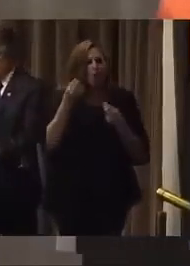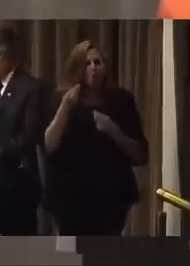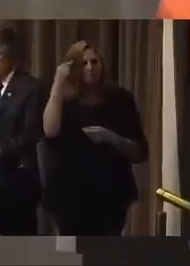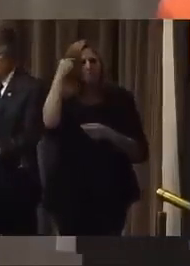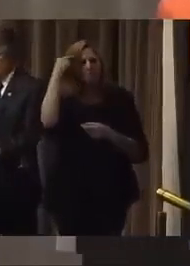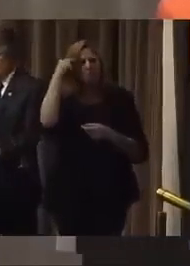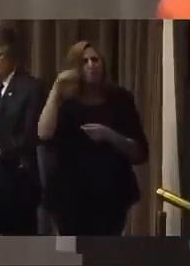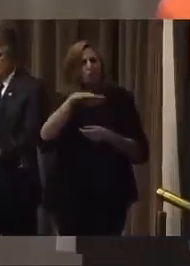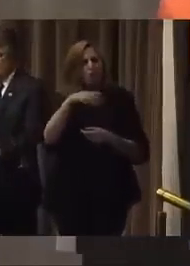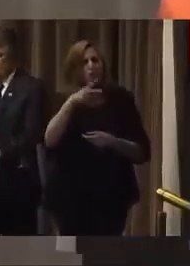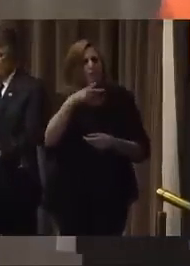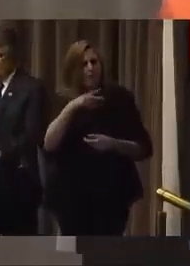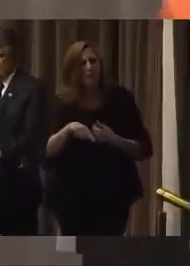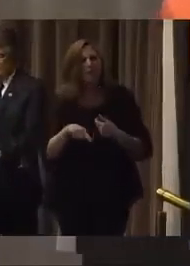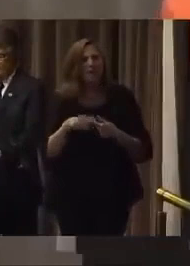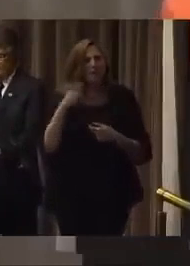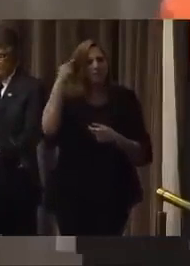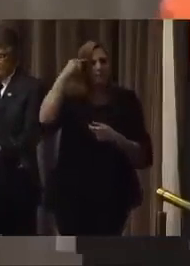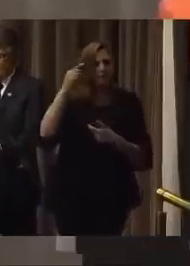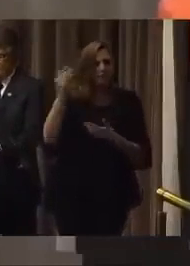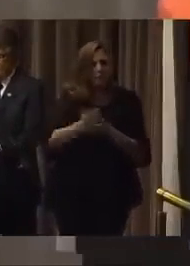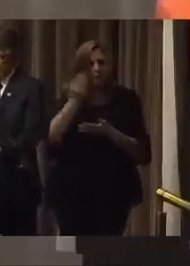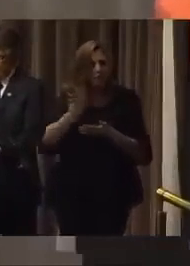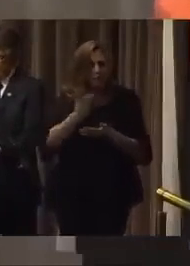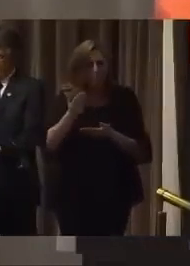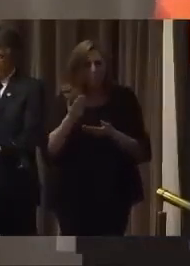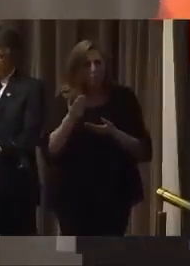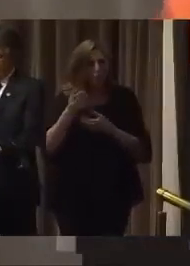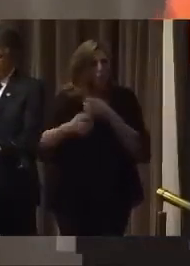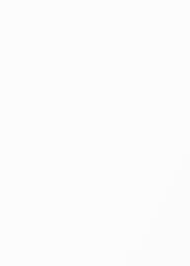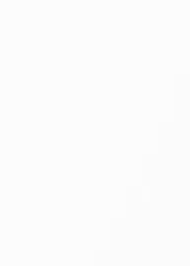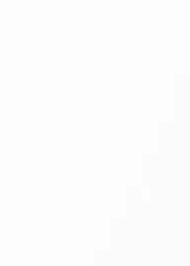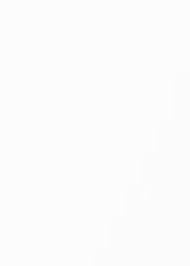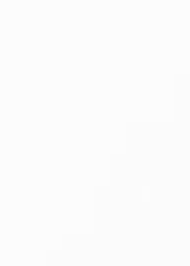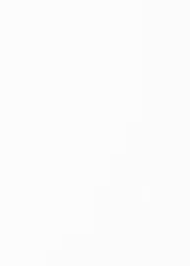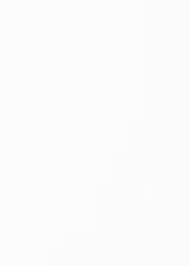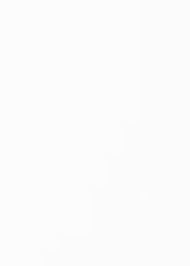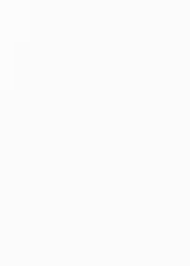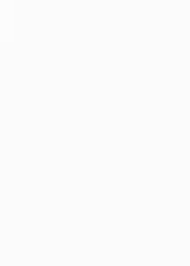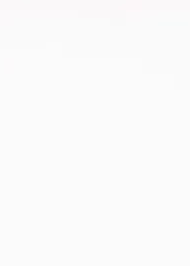del sudoeste bonaerense. En eso ya estamos trabajando con la UNS, con la UTN y con la UPSO.